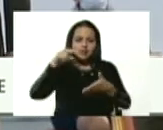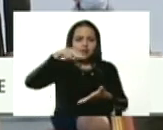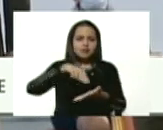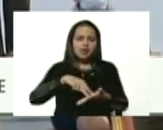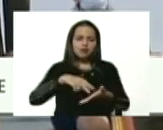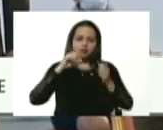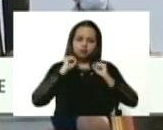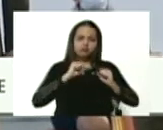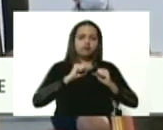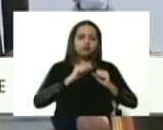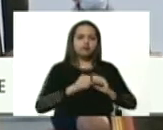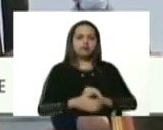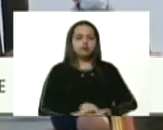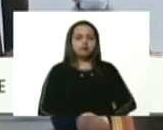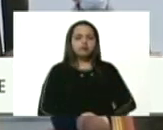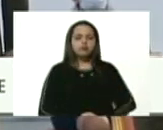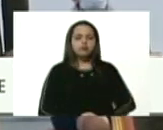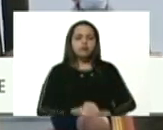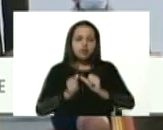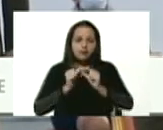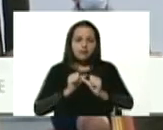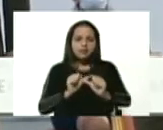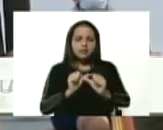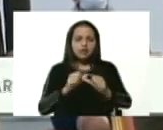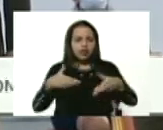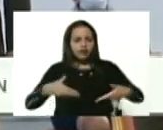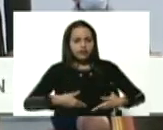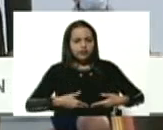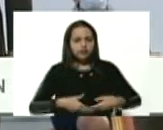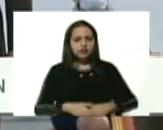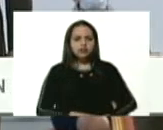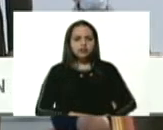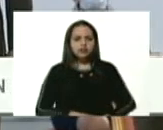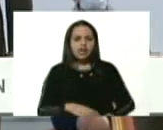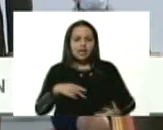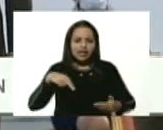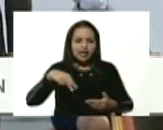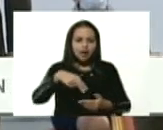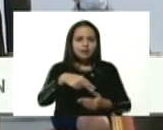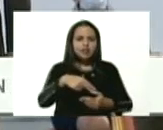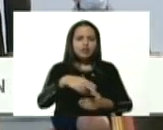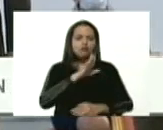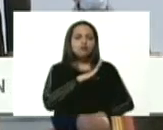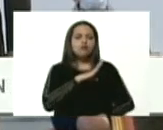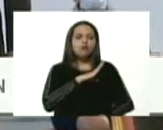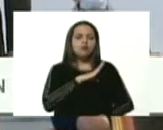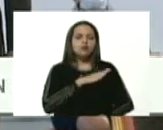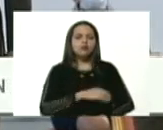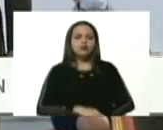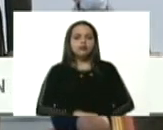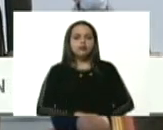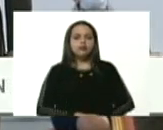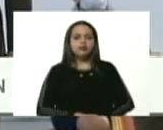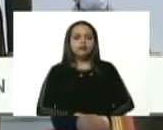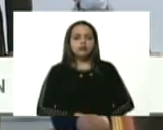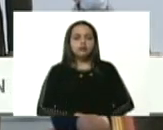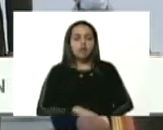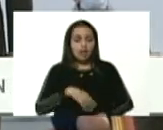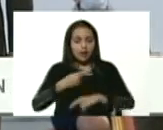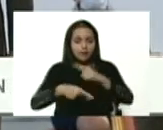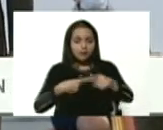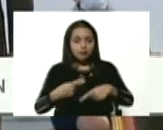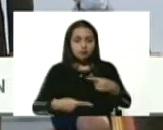erguidos, para seguir en batalla, para caminar con pies propios. El proceso que